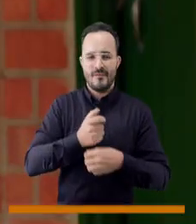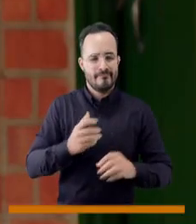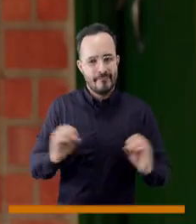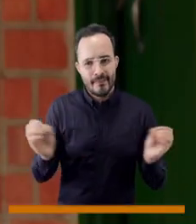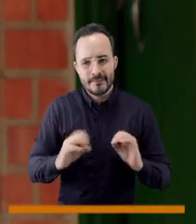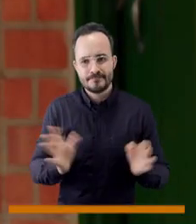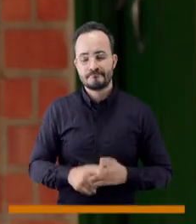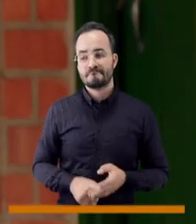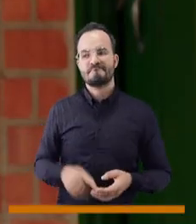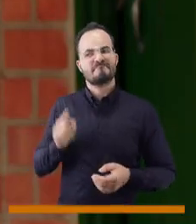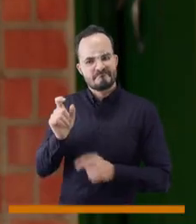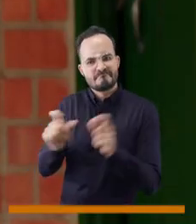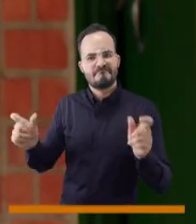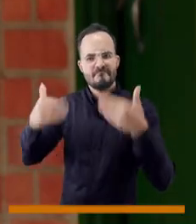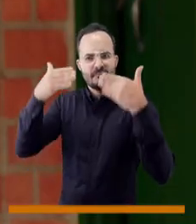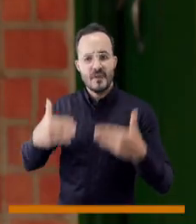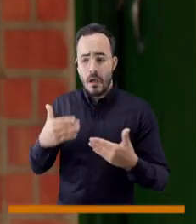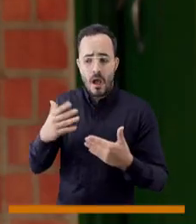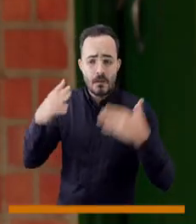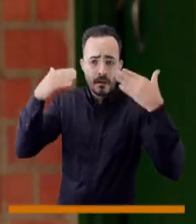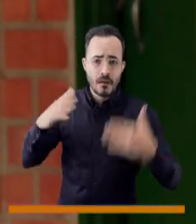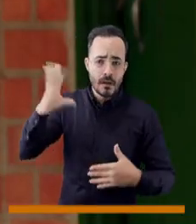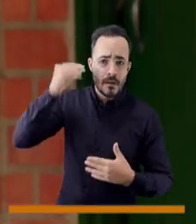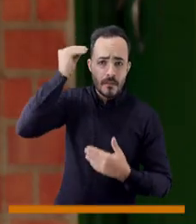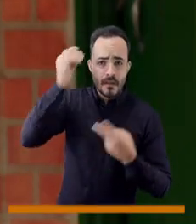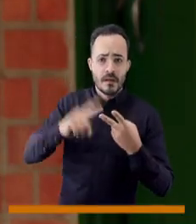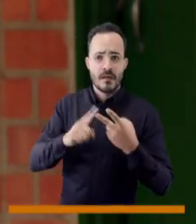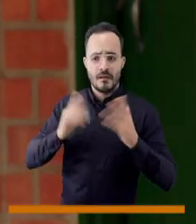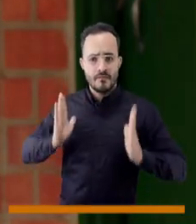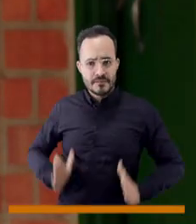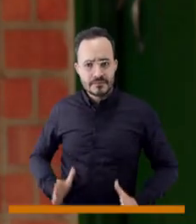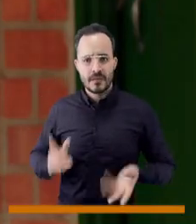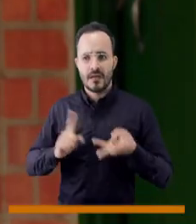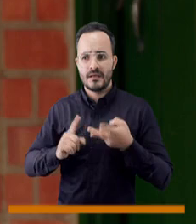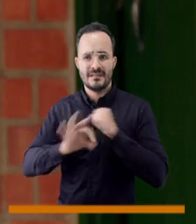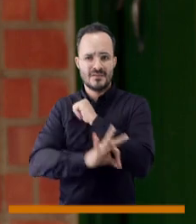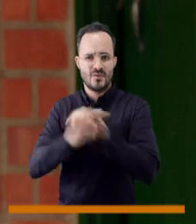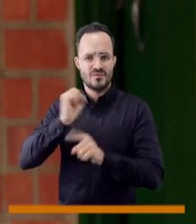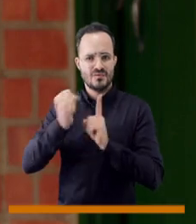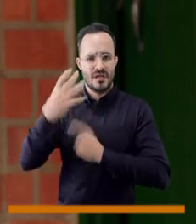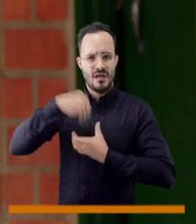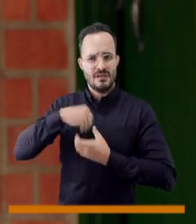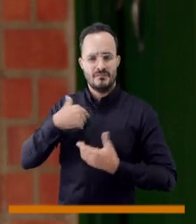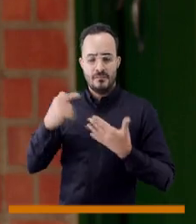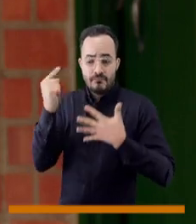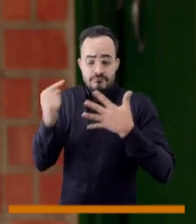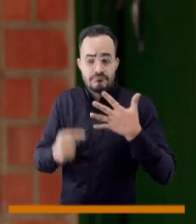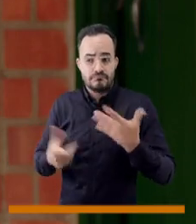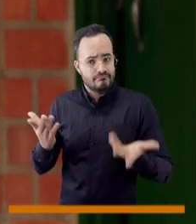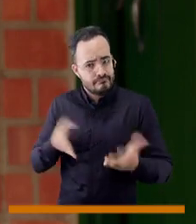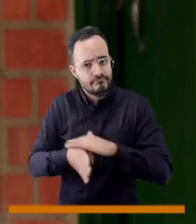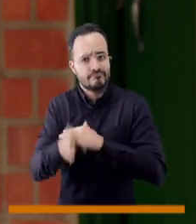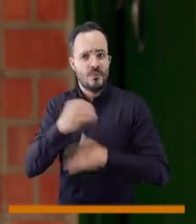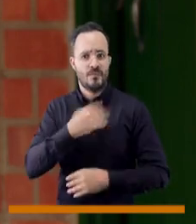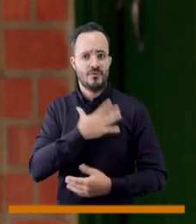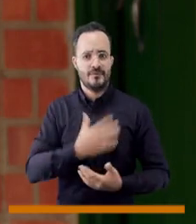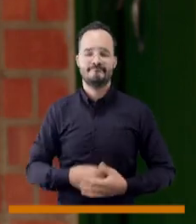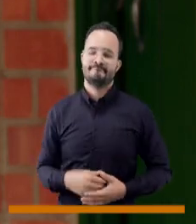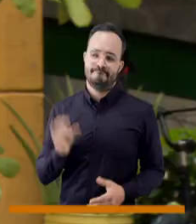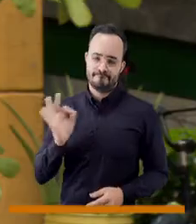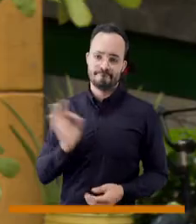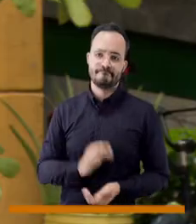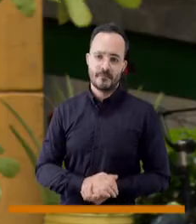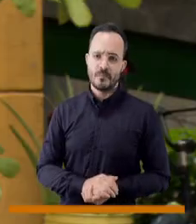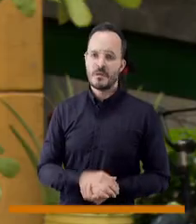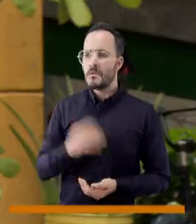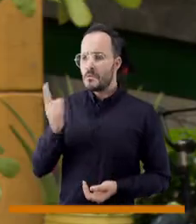a empleos, con gente con discapacidad mental, física, psicosocial. Así